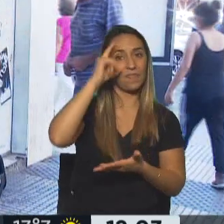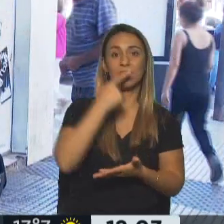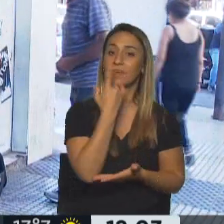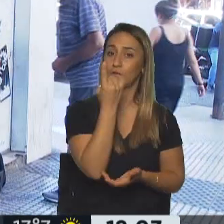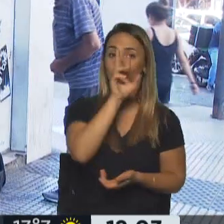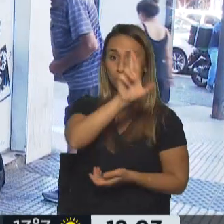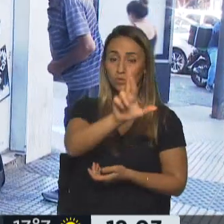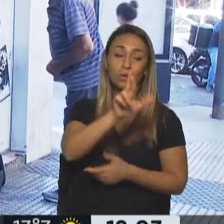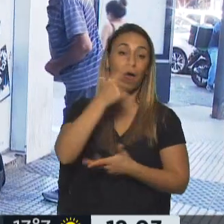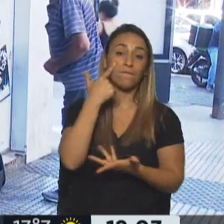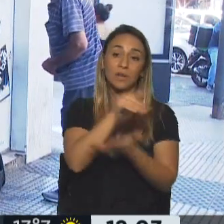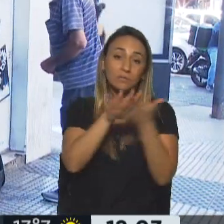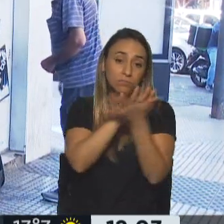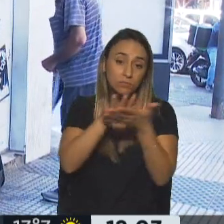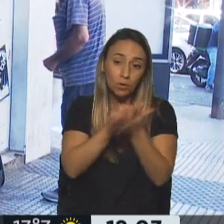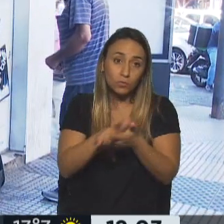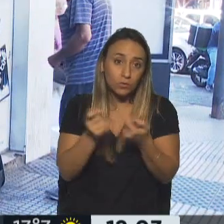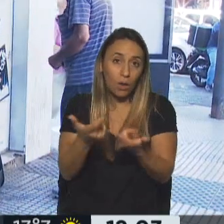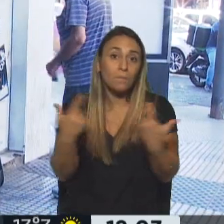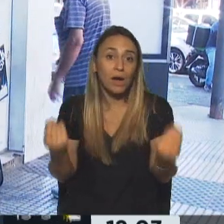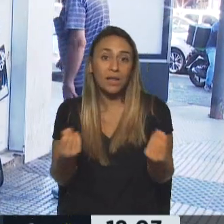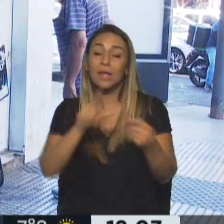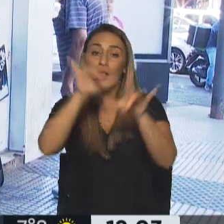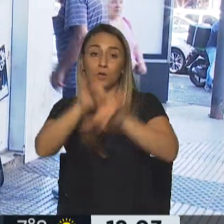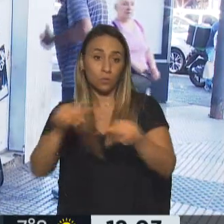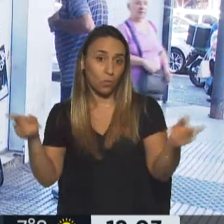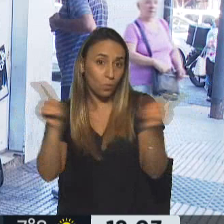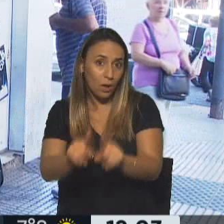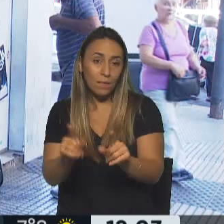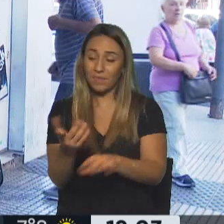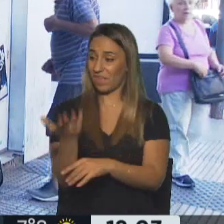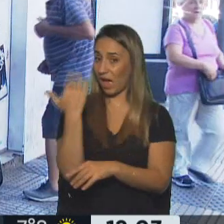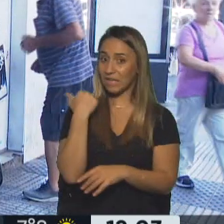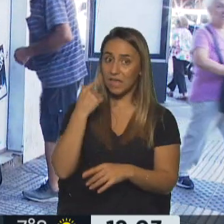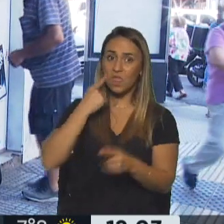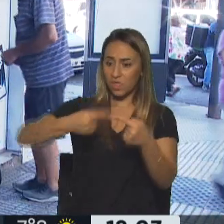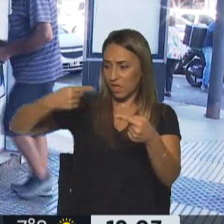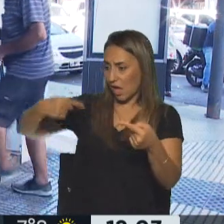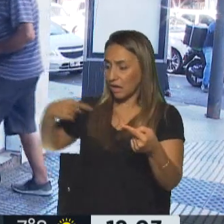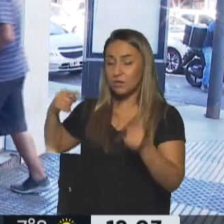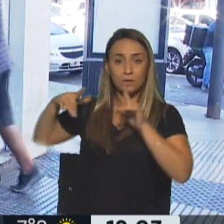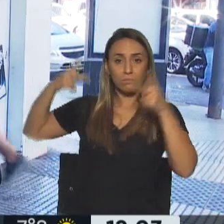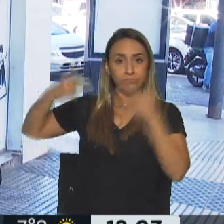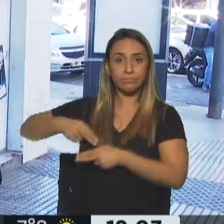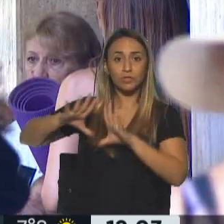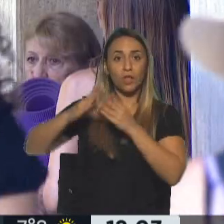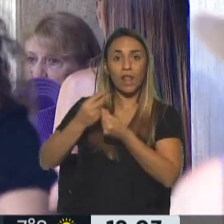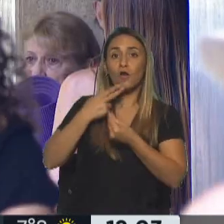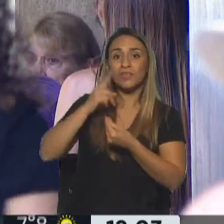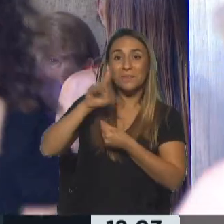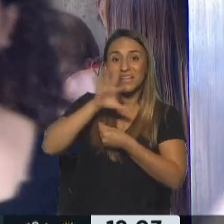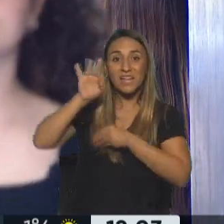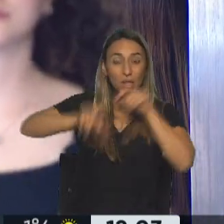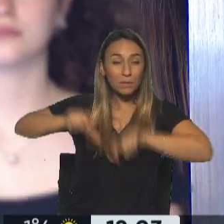energía eléctrica a estos hogares que continúan sin luz desde hace varios días. Reiteramos, 11.500